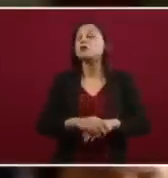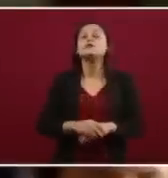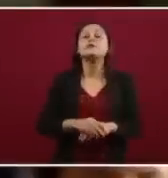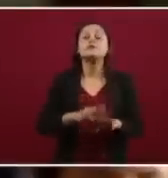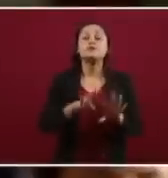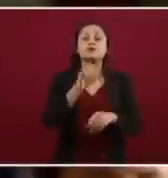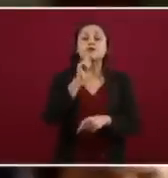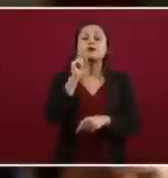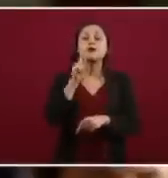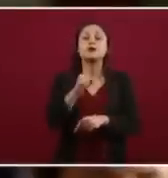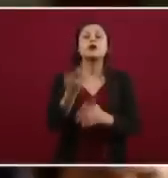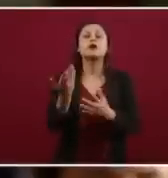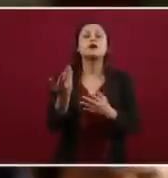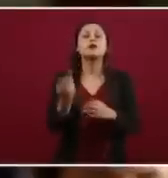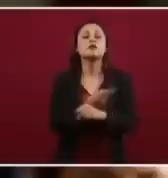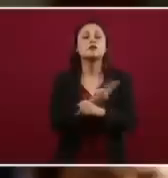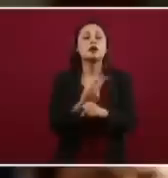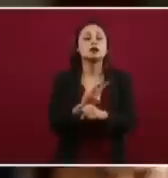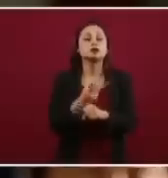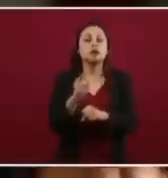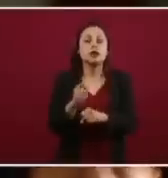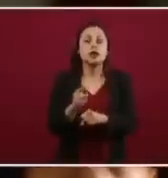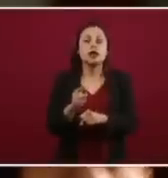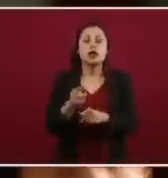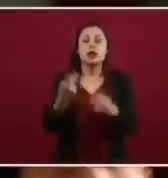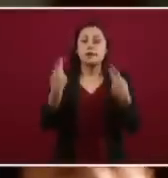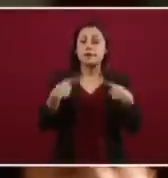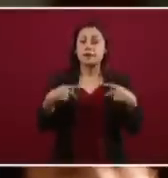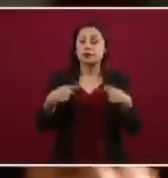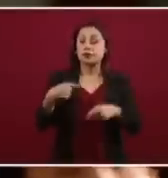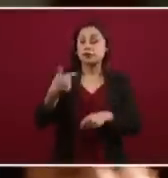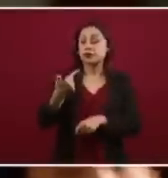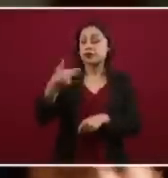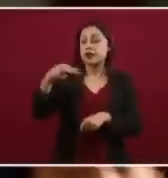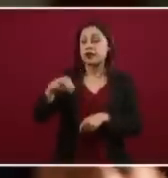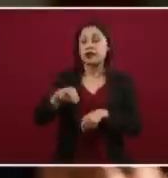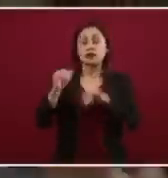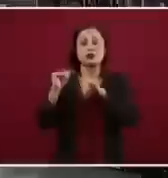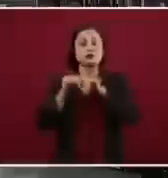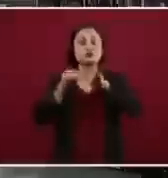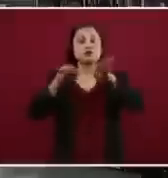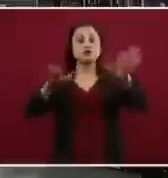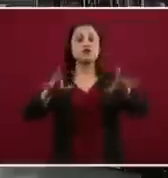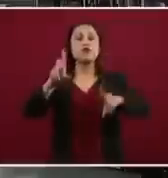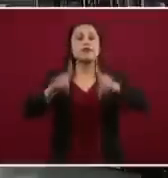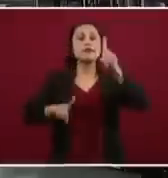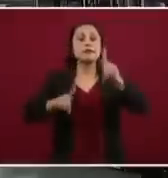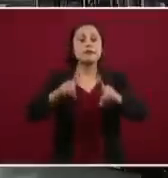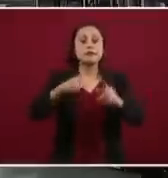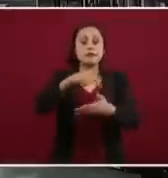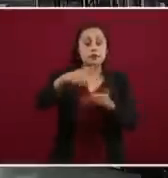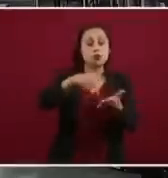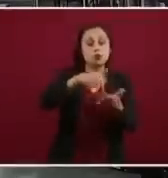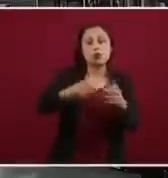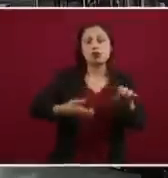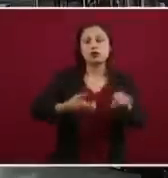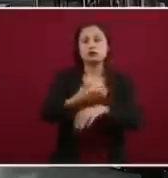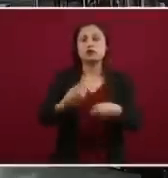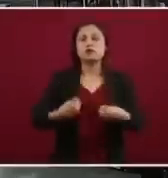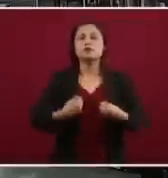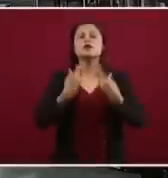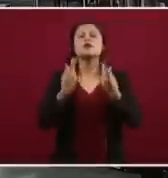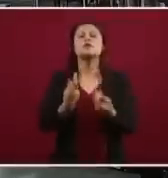fueron enviados por el número de habitantes, que es el criterio que utiliza la ONU para este tipo de cuestiones. Entonces, ¿está abierto